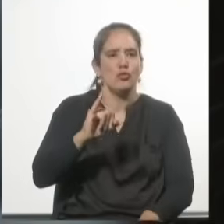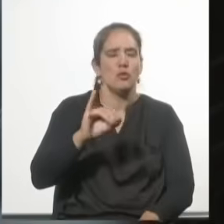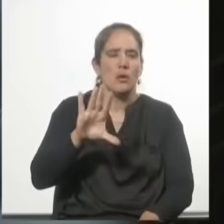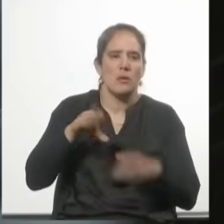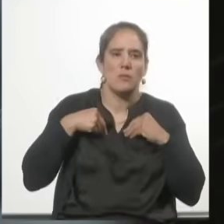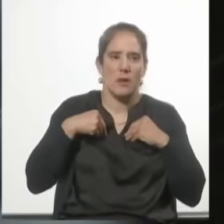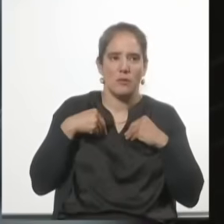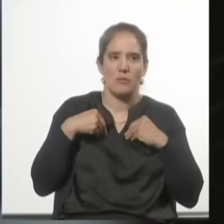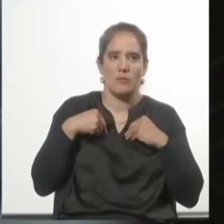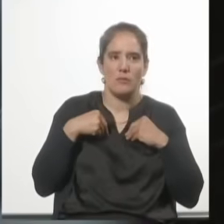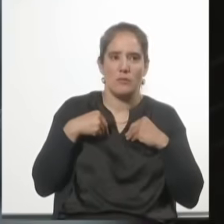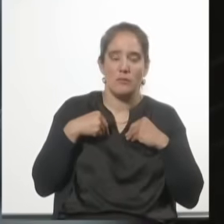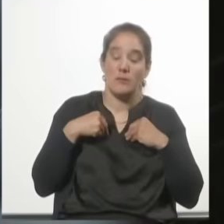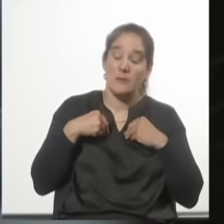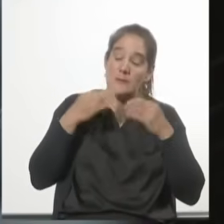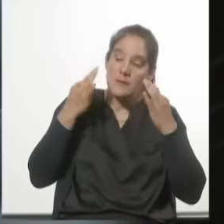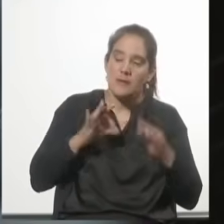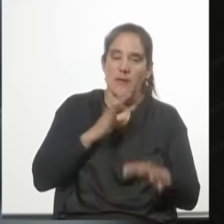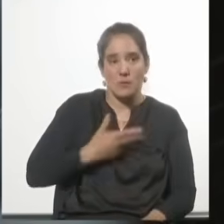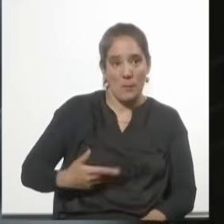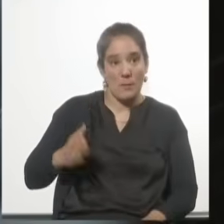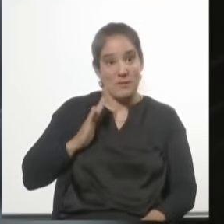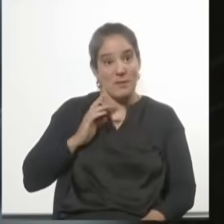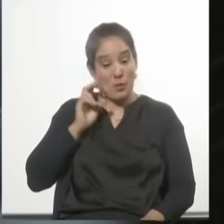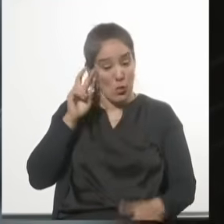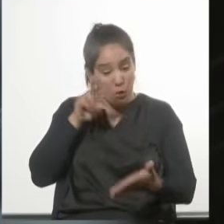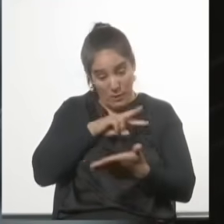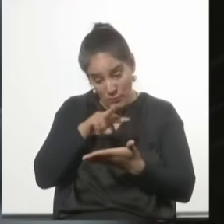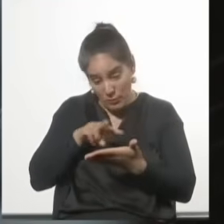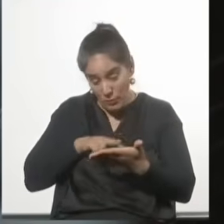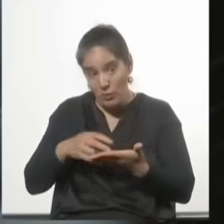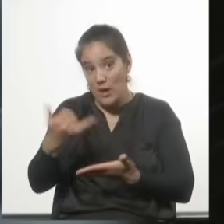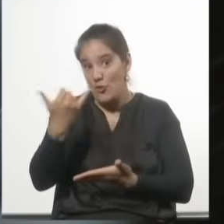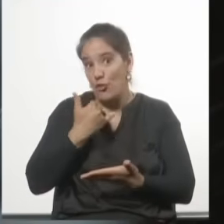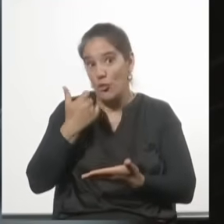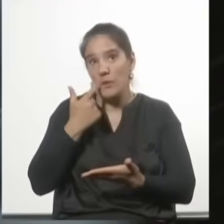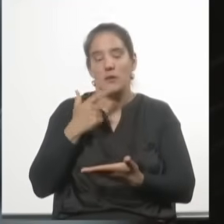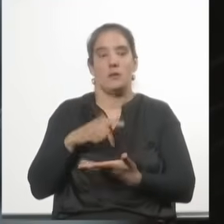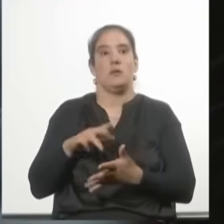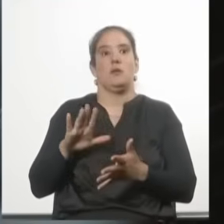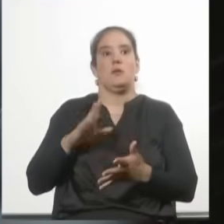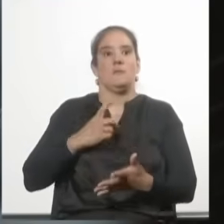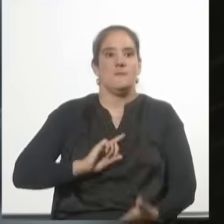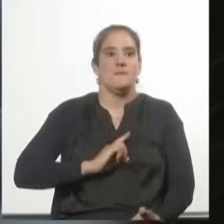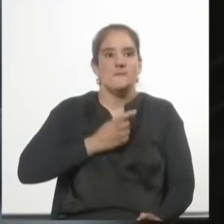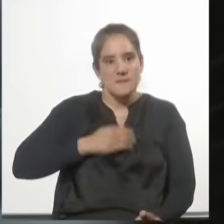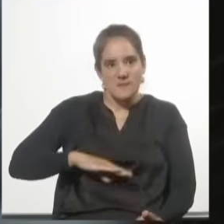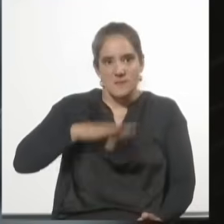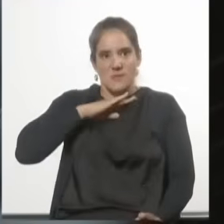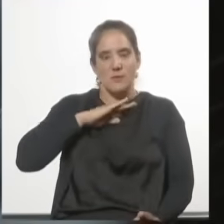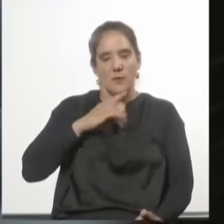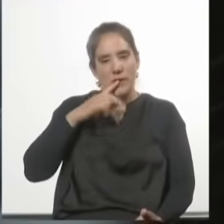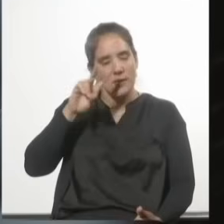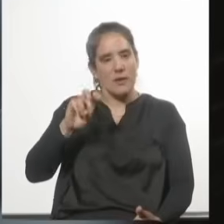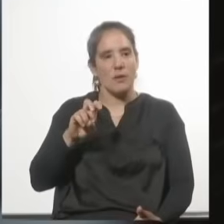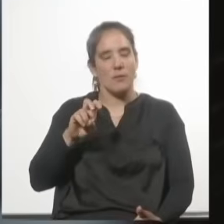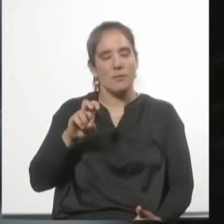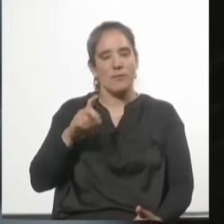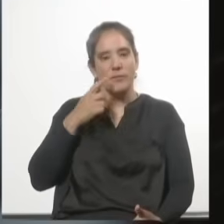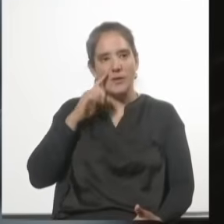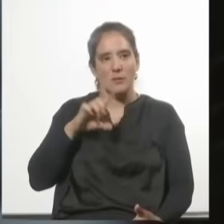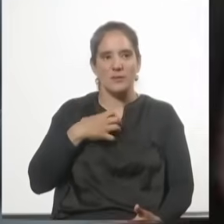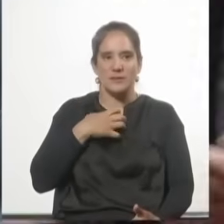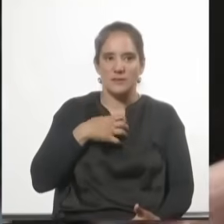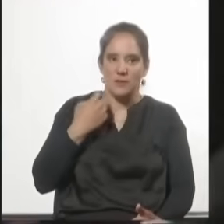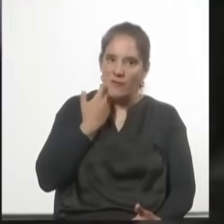falsedad. Francamente, señora presidenta, cuando uno lee el informe, no puede menos que indignarse, primero, y luego también sentir